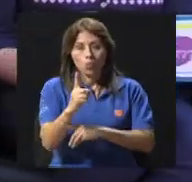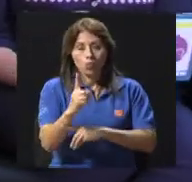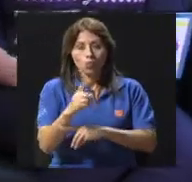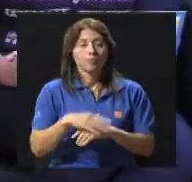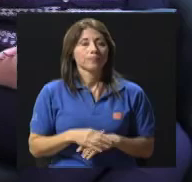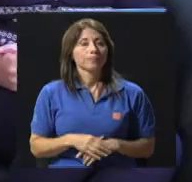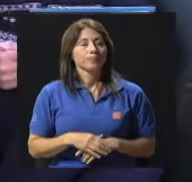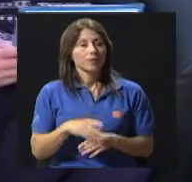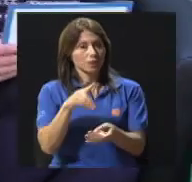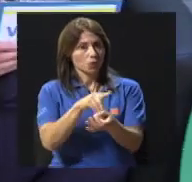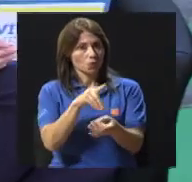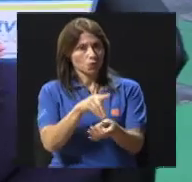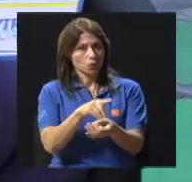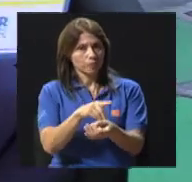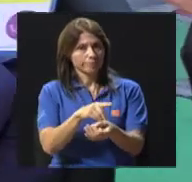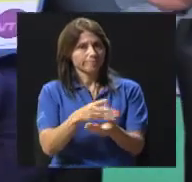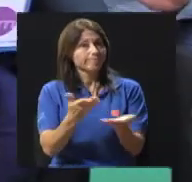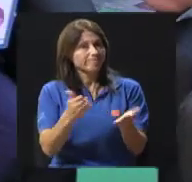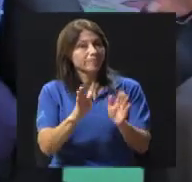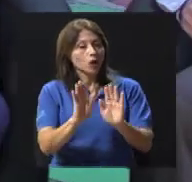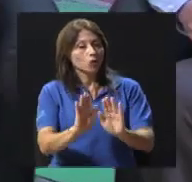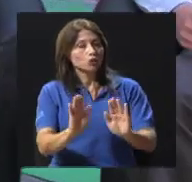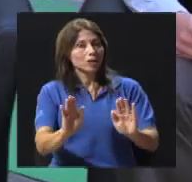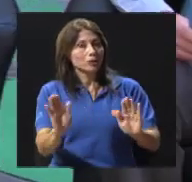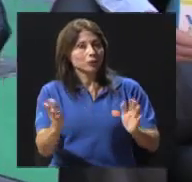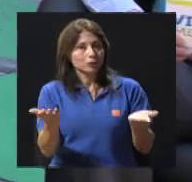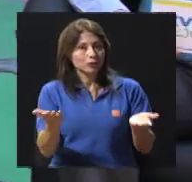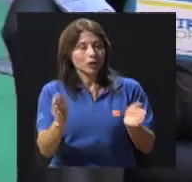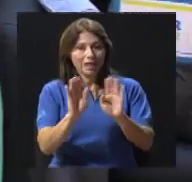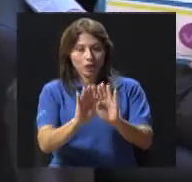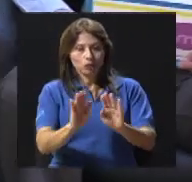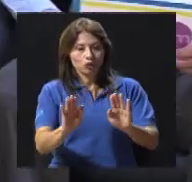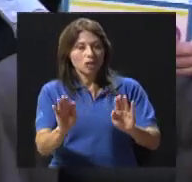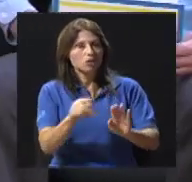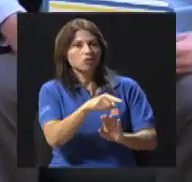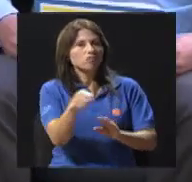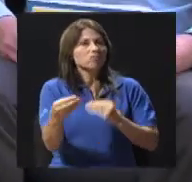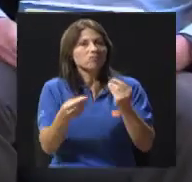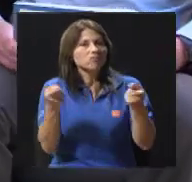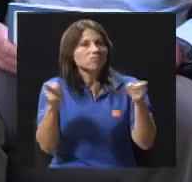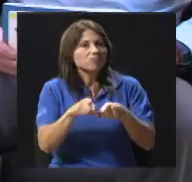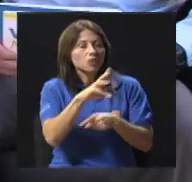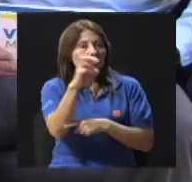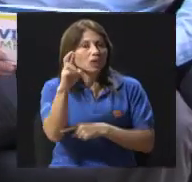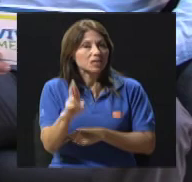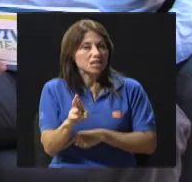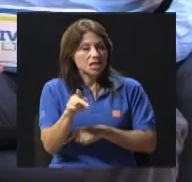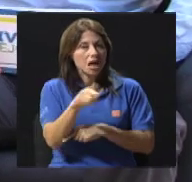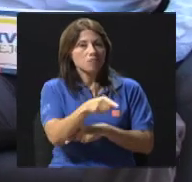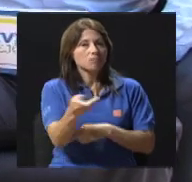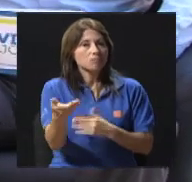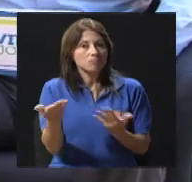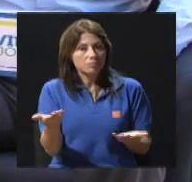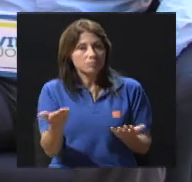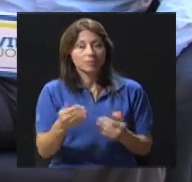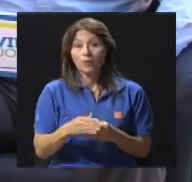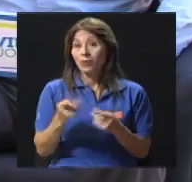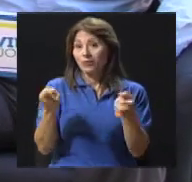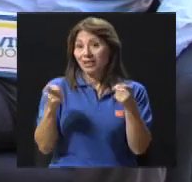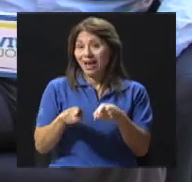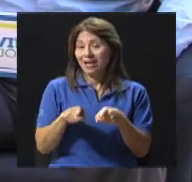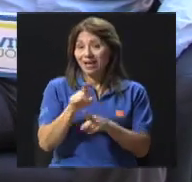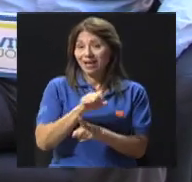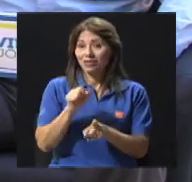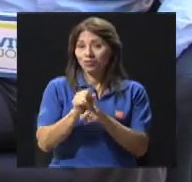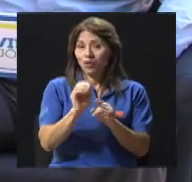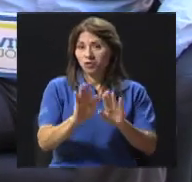niños, que pues, nuestros niños son mayor tesoro, ¿cómo se comporta Costa Rica en términos de Sí, en el caso de